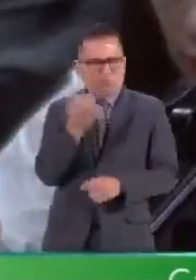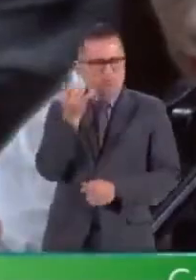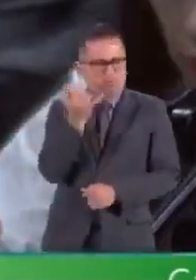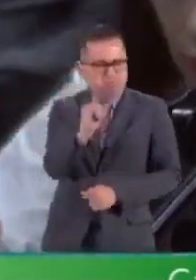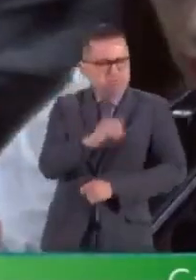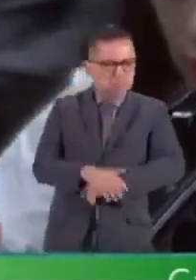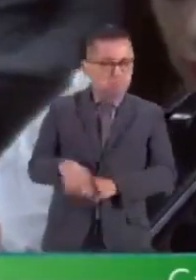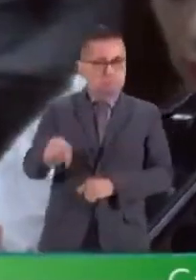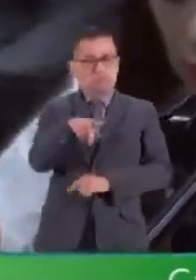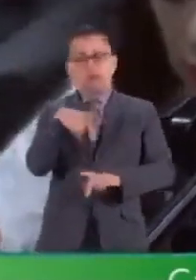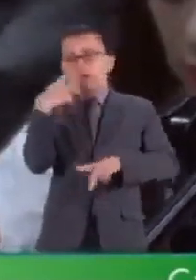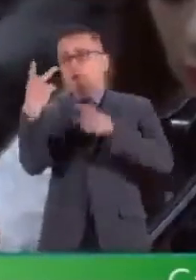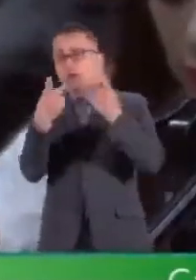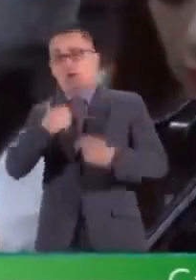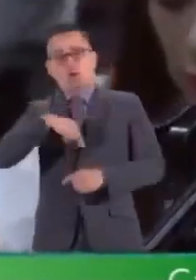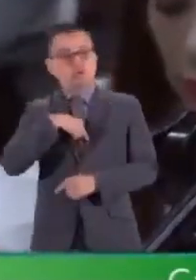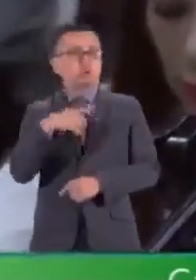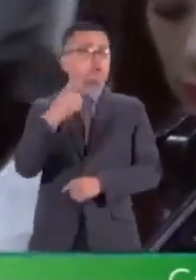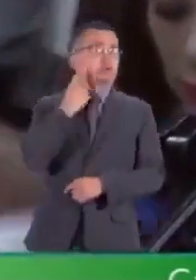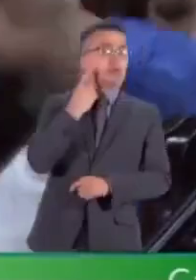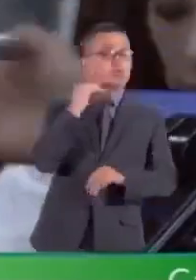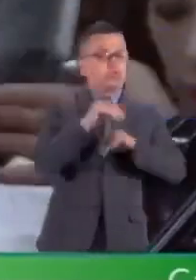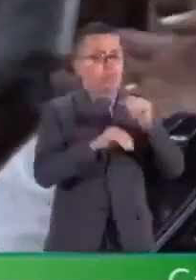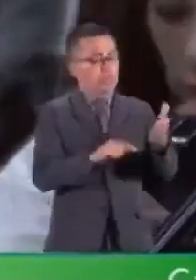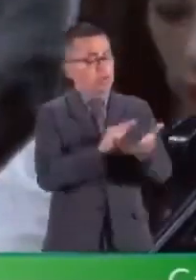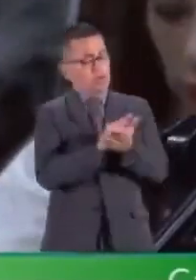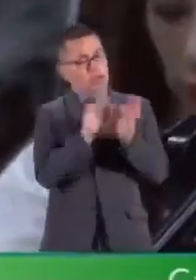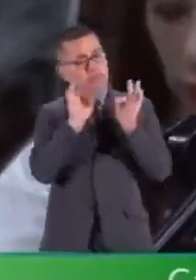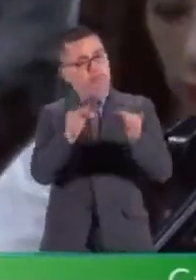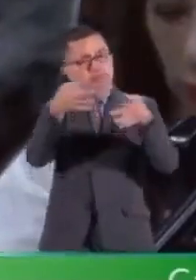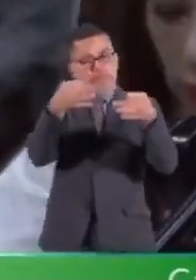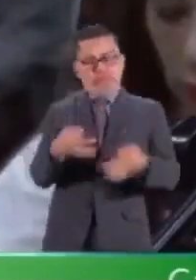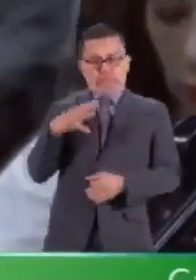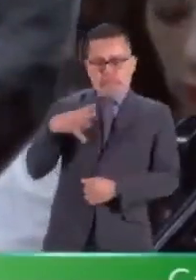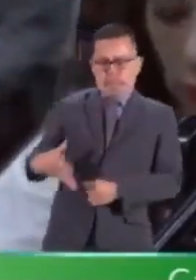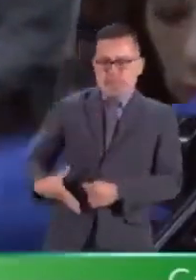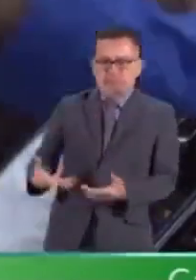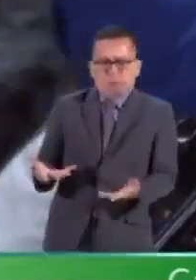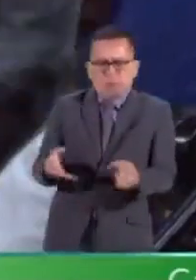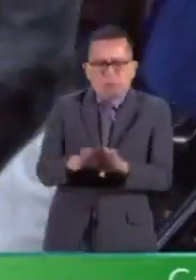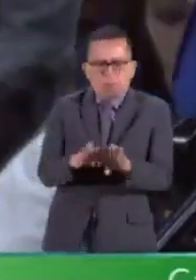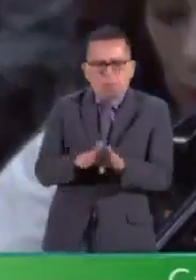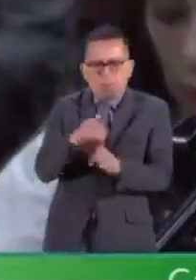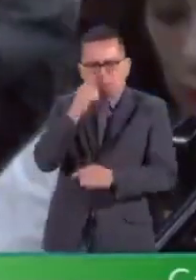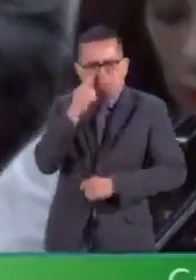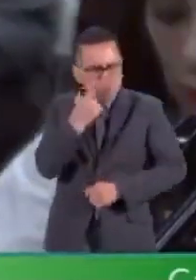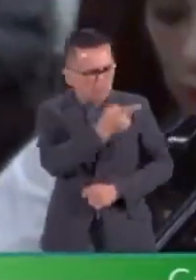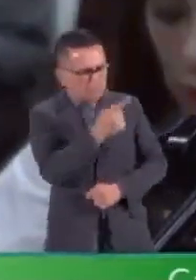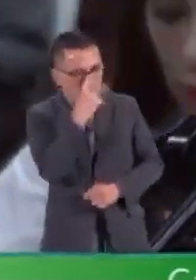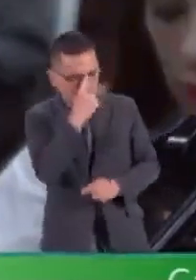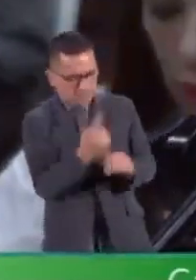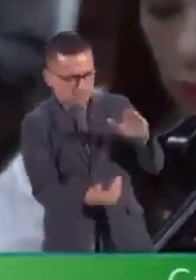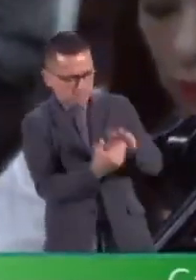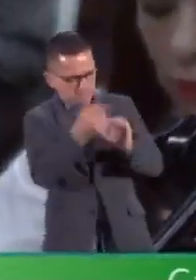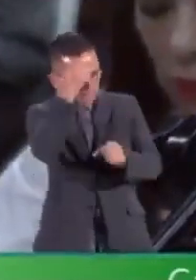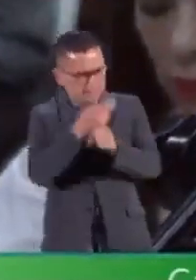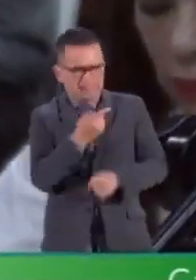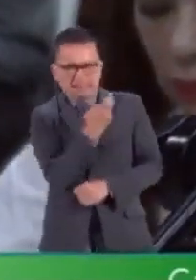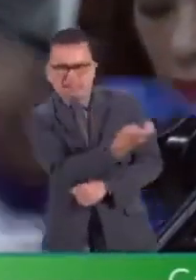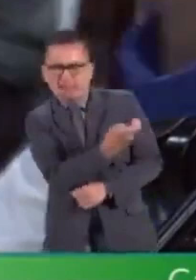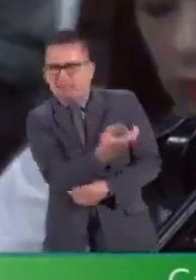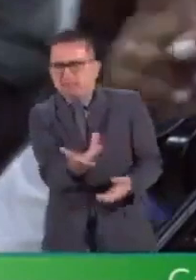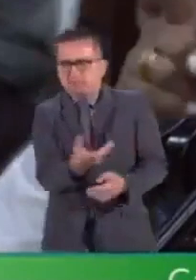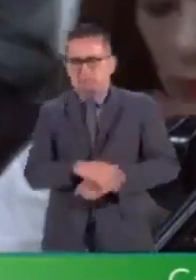legislativa cuando la mesa directiva se encuentra en esta posición y cuando la ley, como